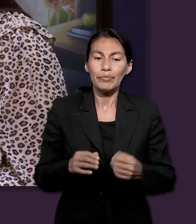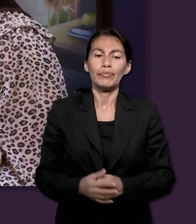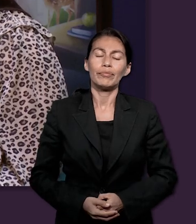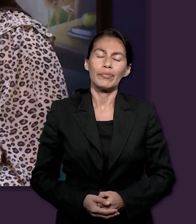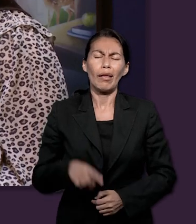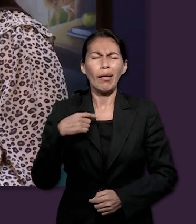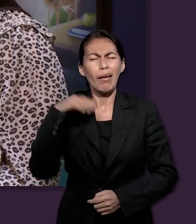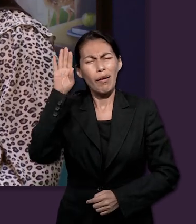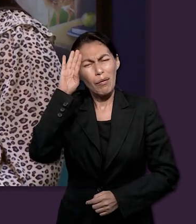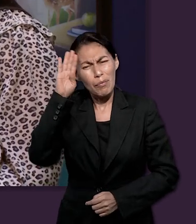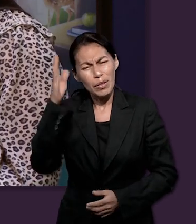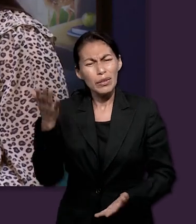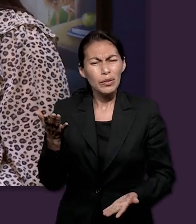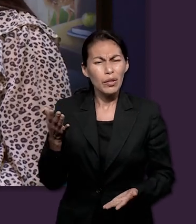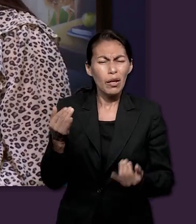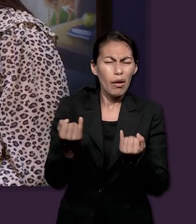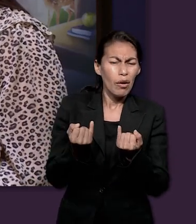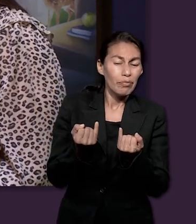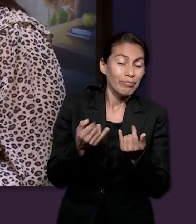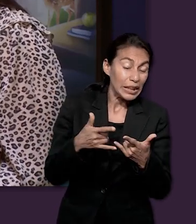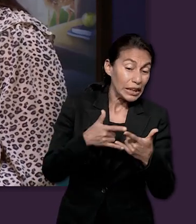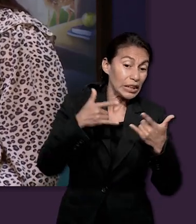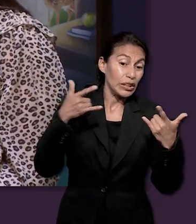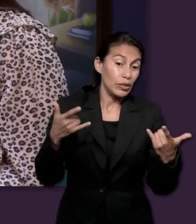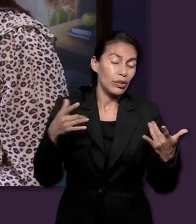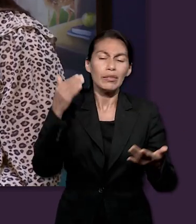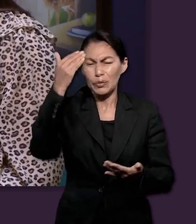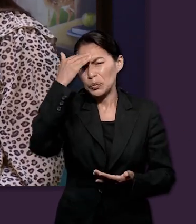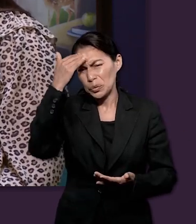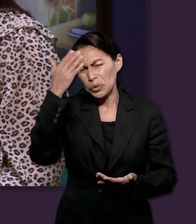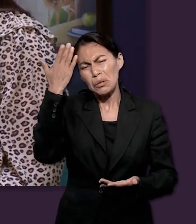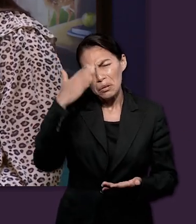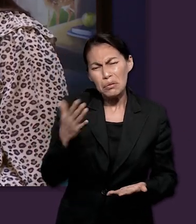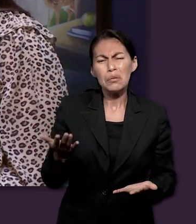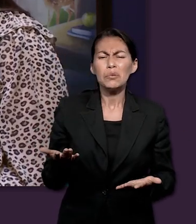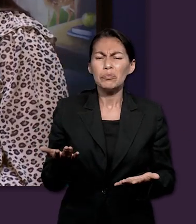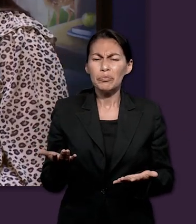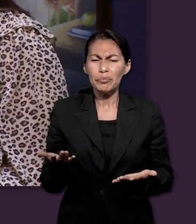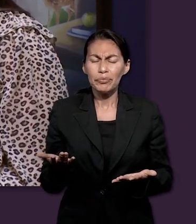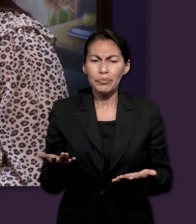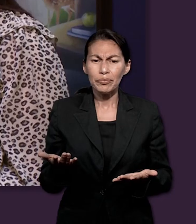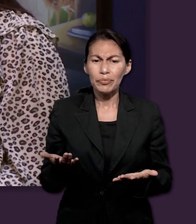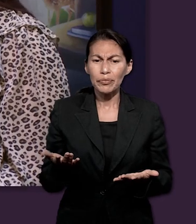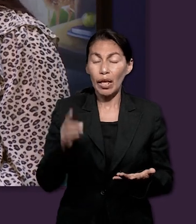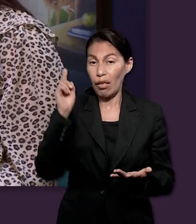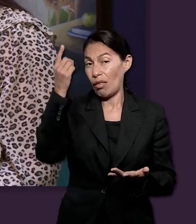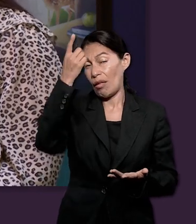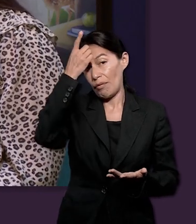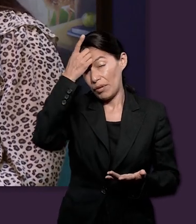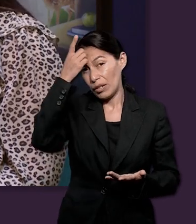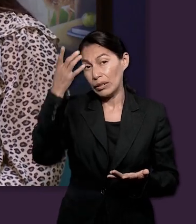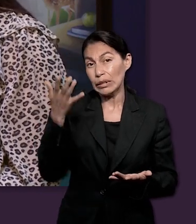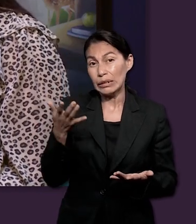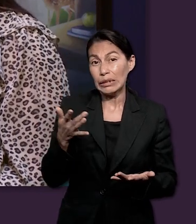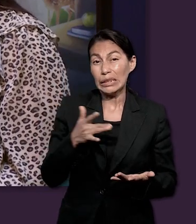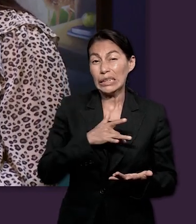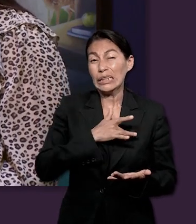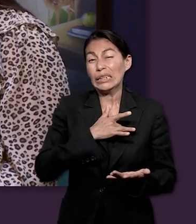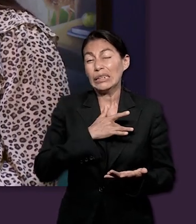que David se sintió muy mal. Las consecuencias, tuvieron un